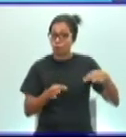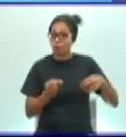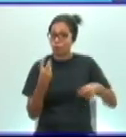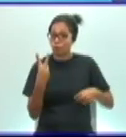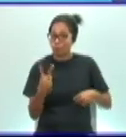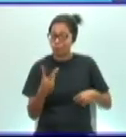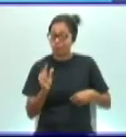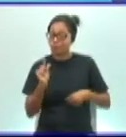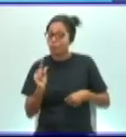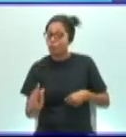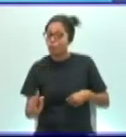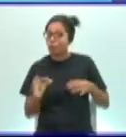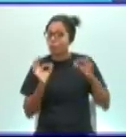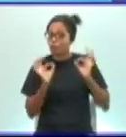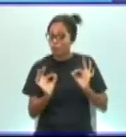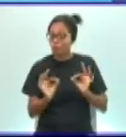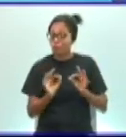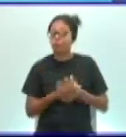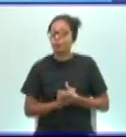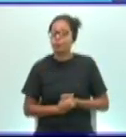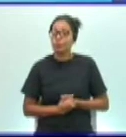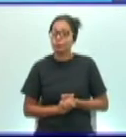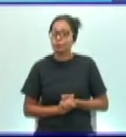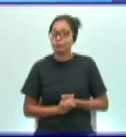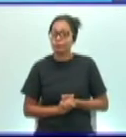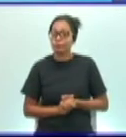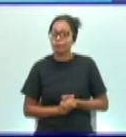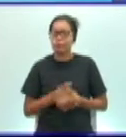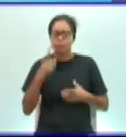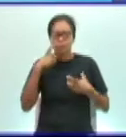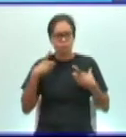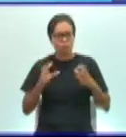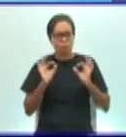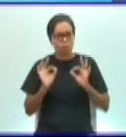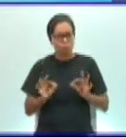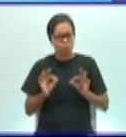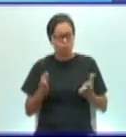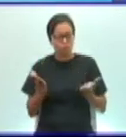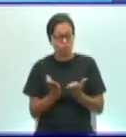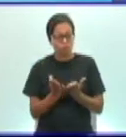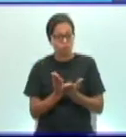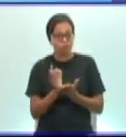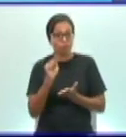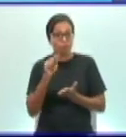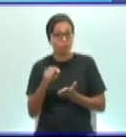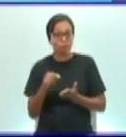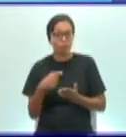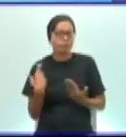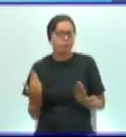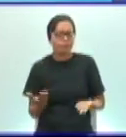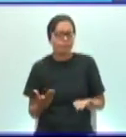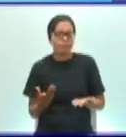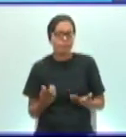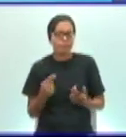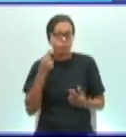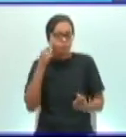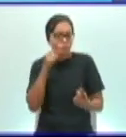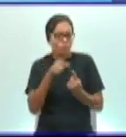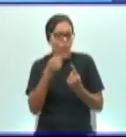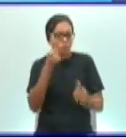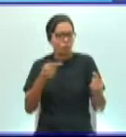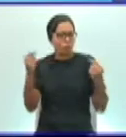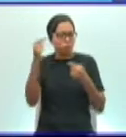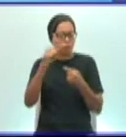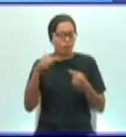en distintas preguntas. Por lo tanto, es importante siempre que trabajemos en estas líneas, trabajar como objetivo fundamental personalidades